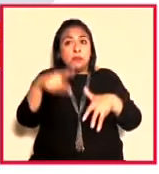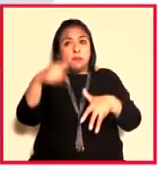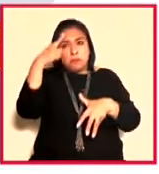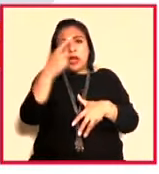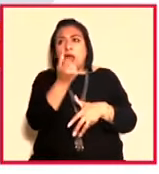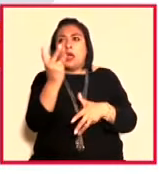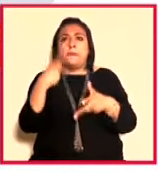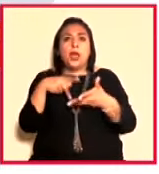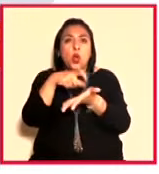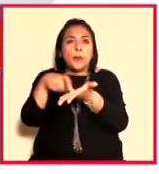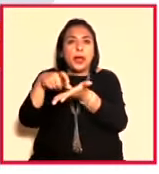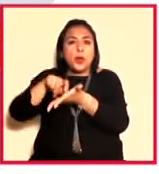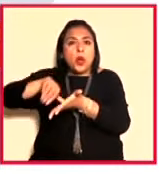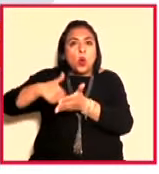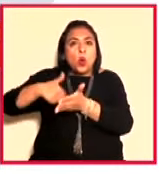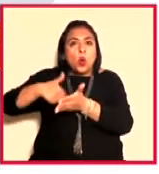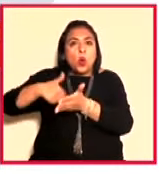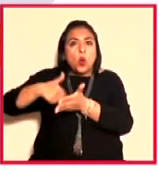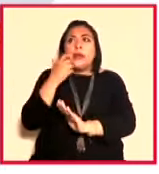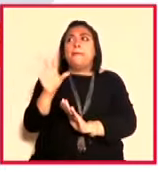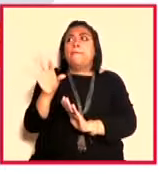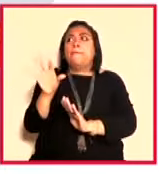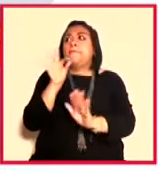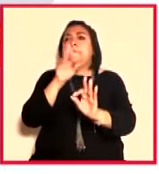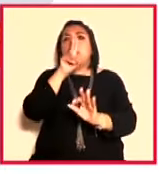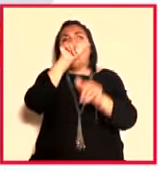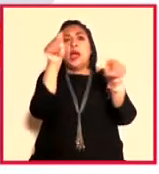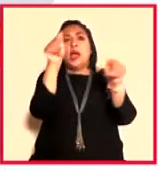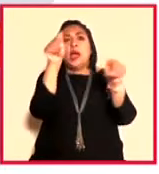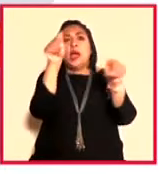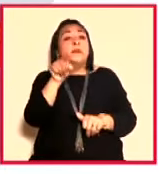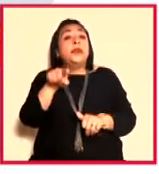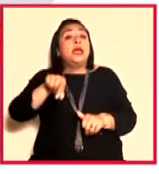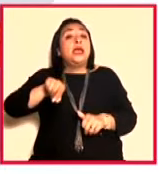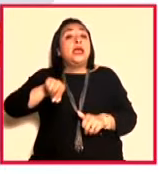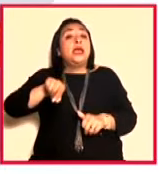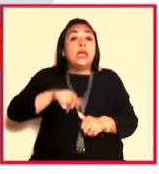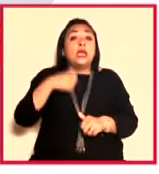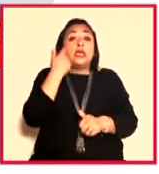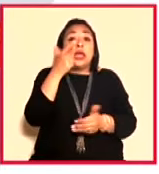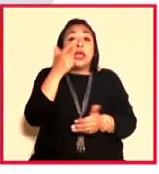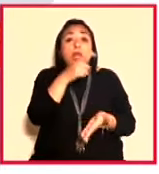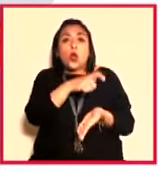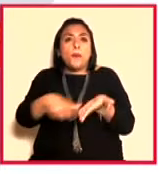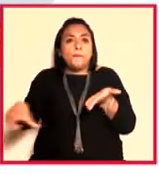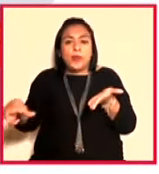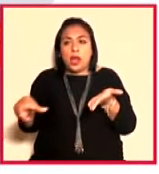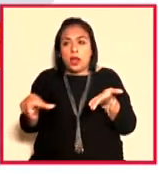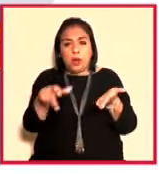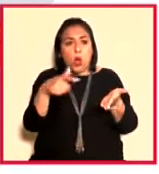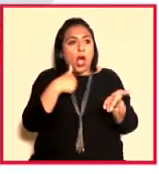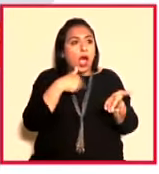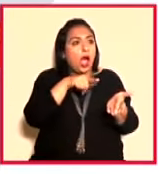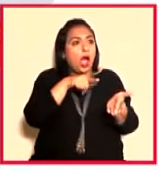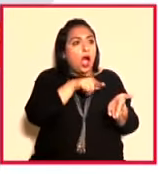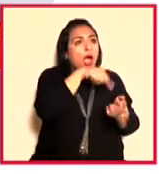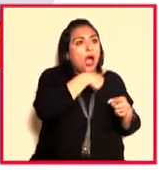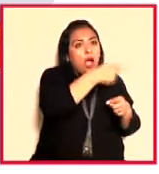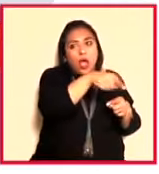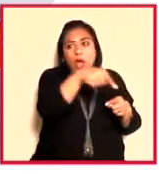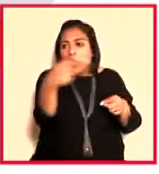solo buscan lo mejor del arte, sino que también les interesa adquirir obras sin intermediarios y además, de paso, ¿por qué